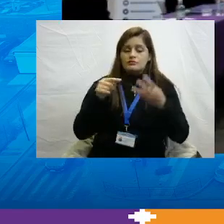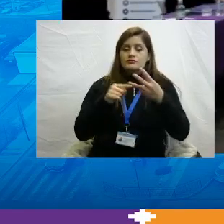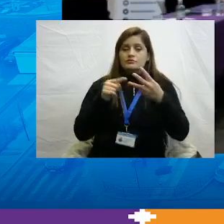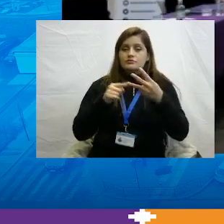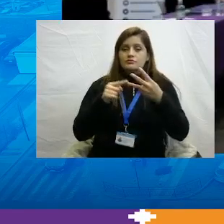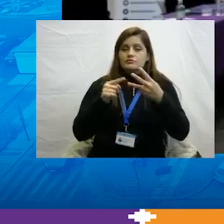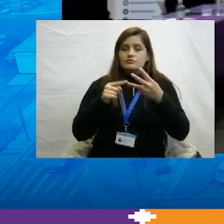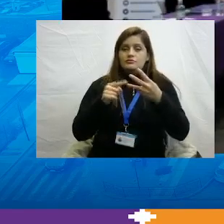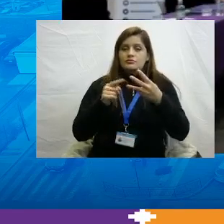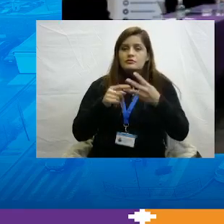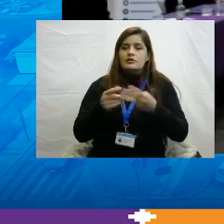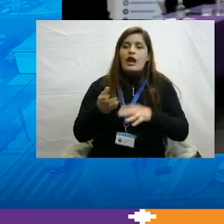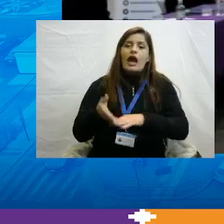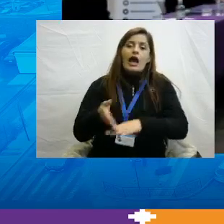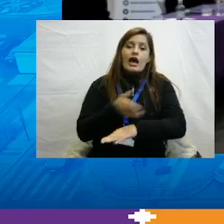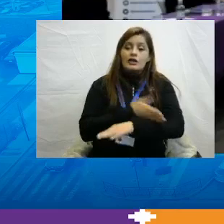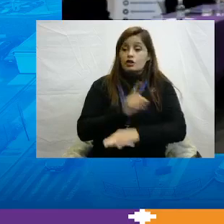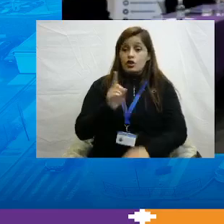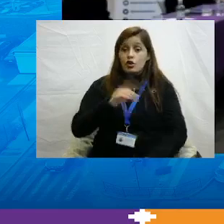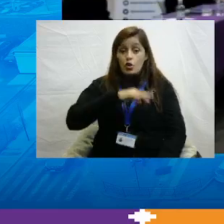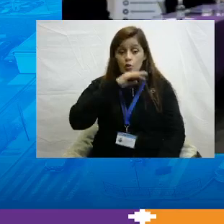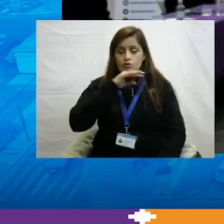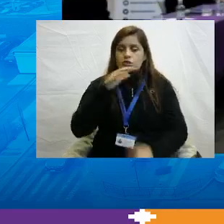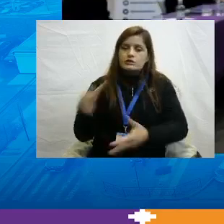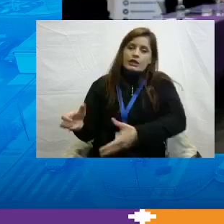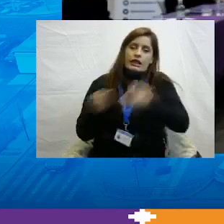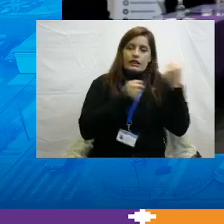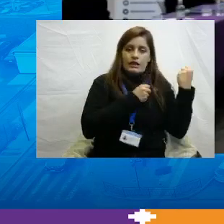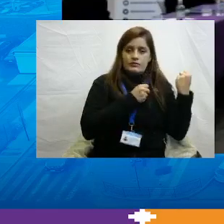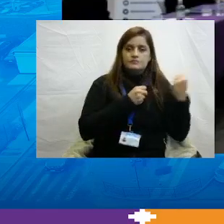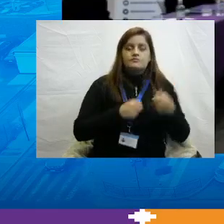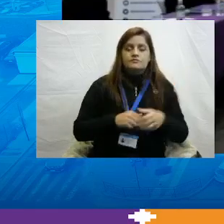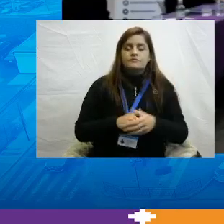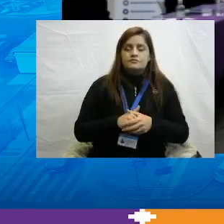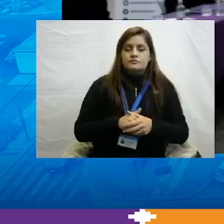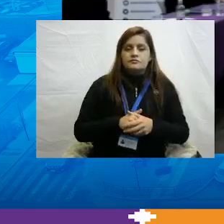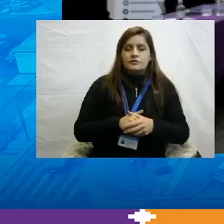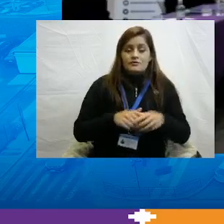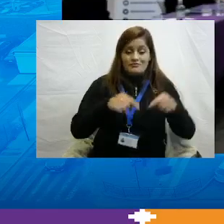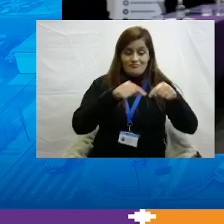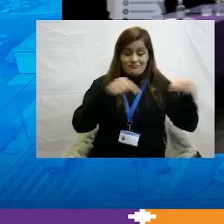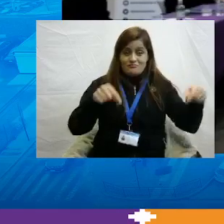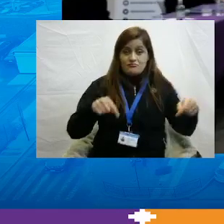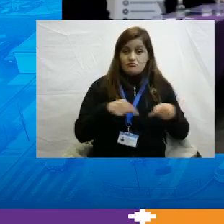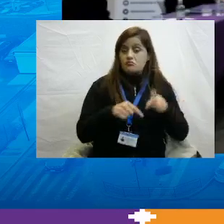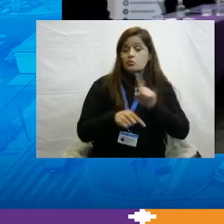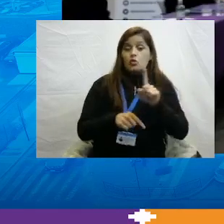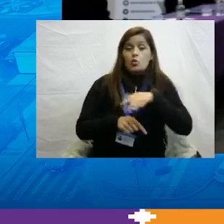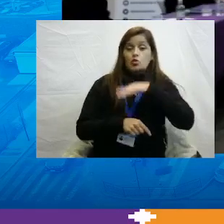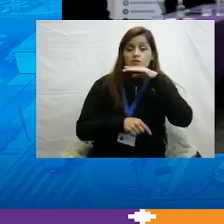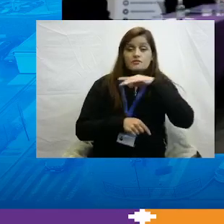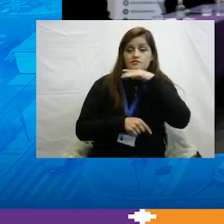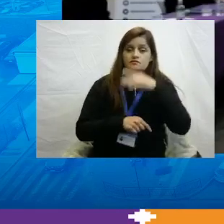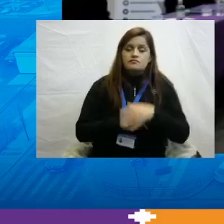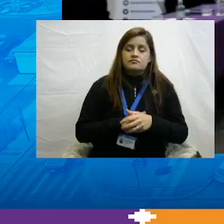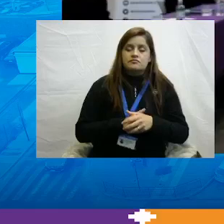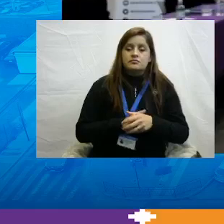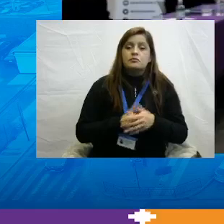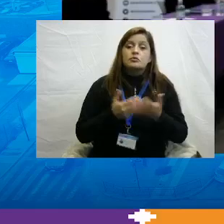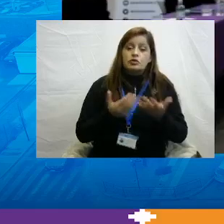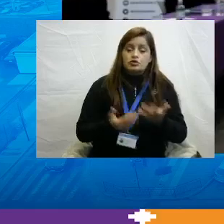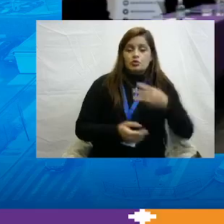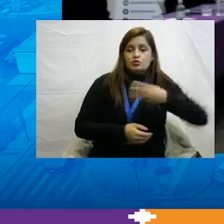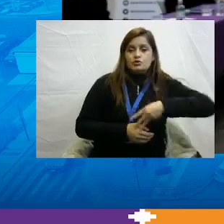restitución anticipada del terreno si no se utilizara para el fin indicado, pues este terreno no está siendo utilizado por el comodatario. Para ello, la